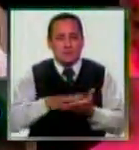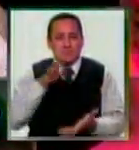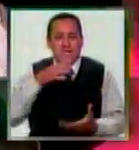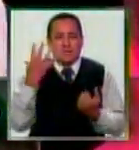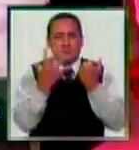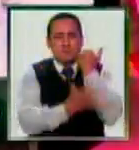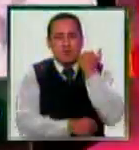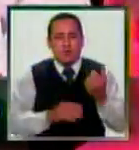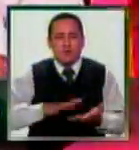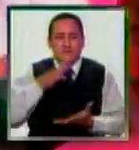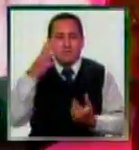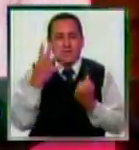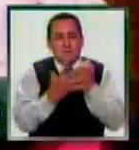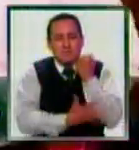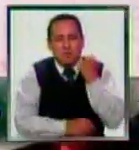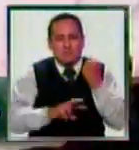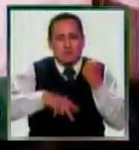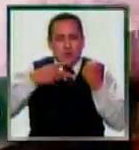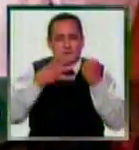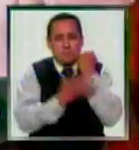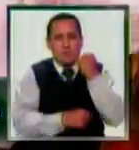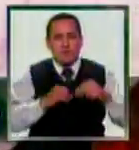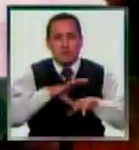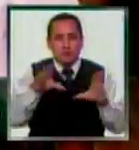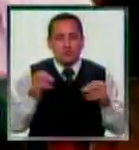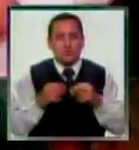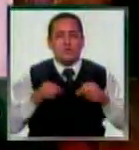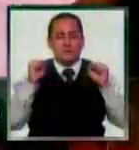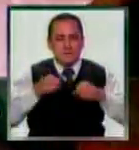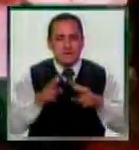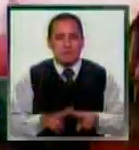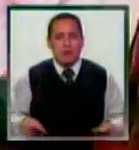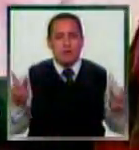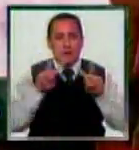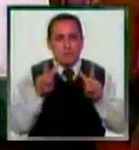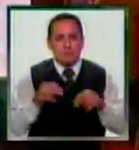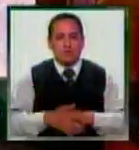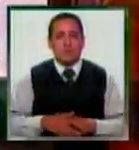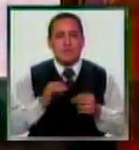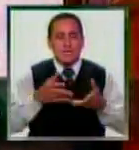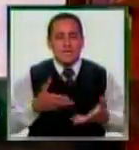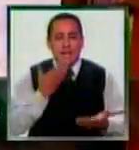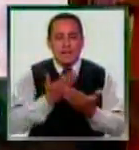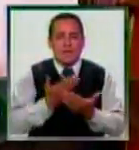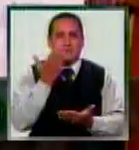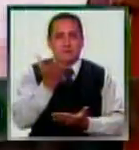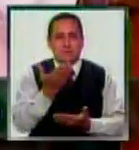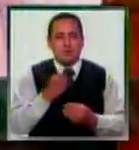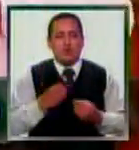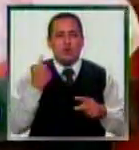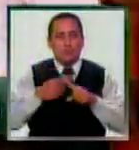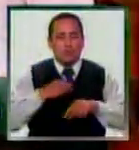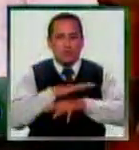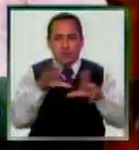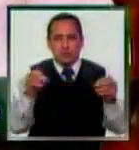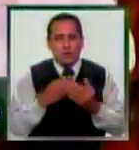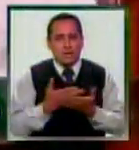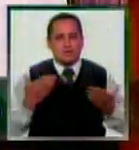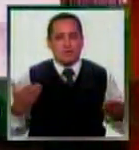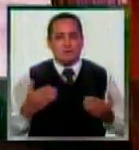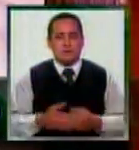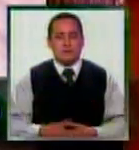más empobrecida por este sistema, sí lo revaloramos, lo valoramos y le agradecemos por sobre todas las